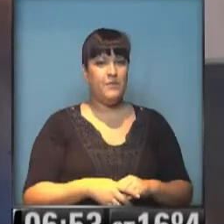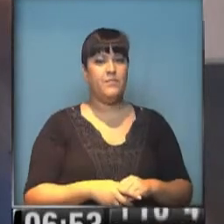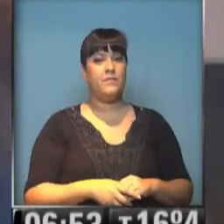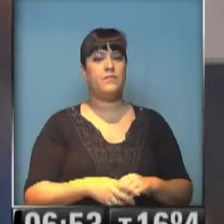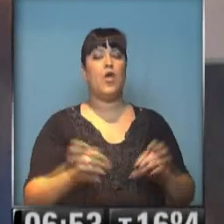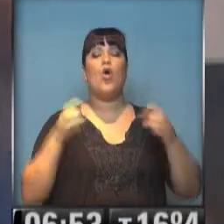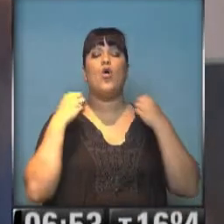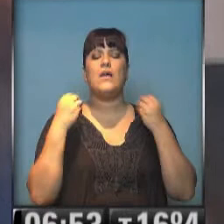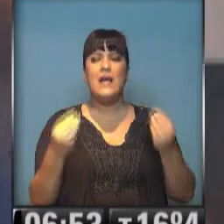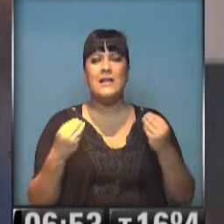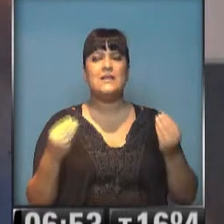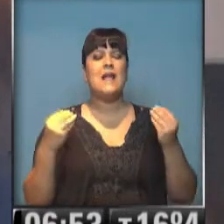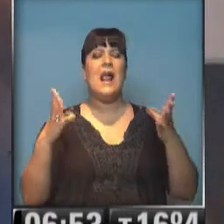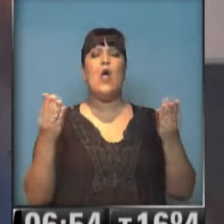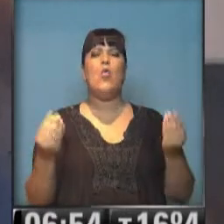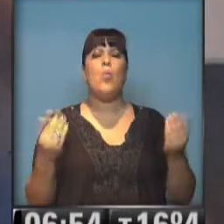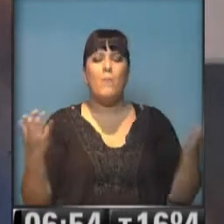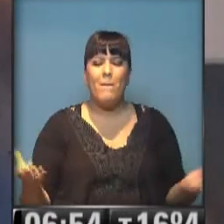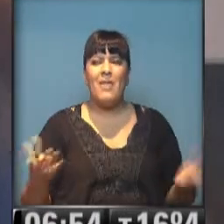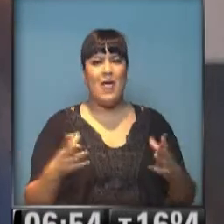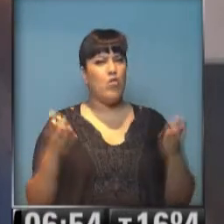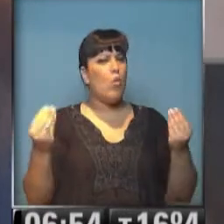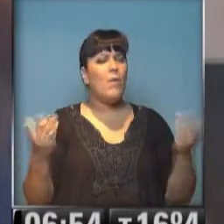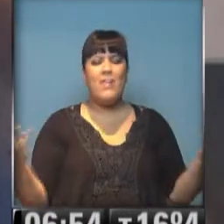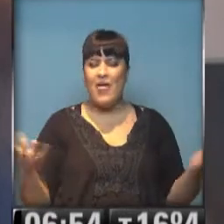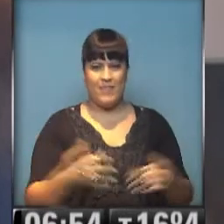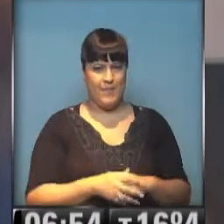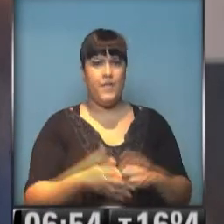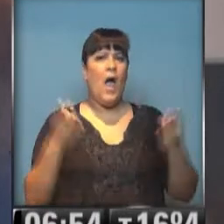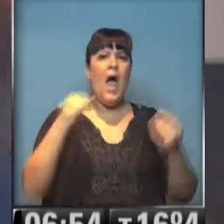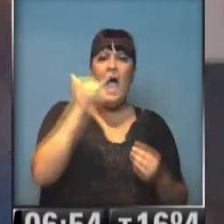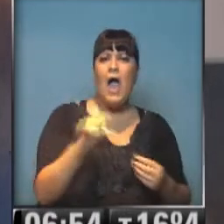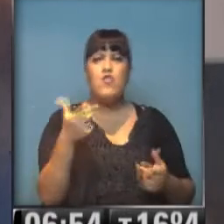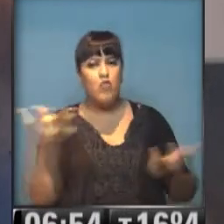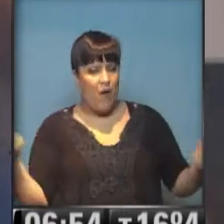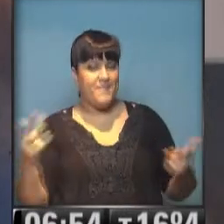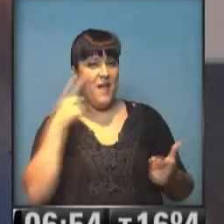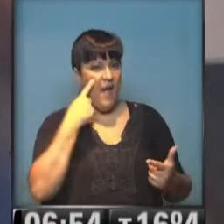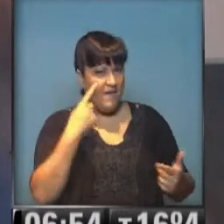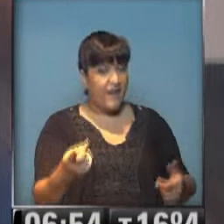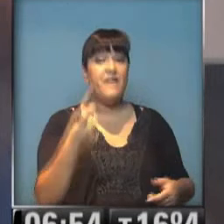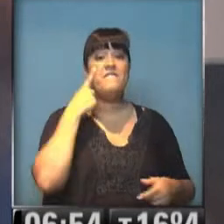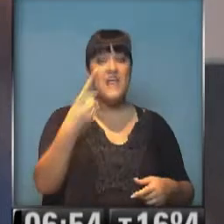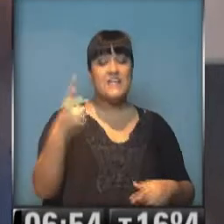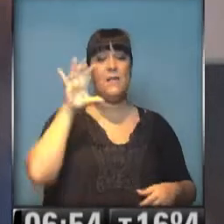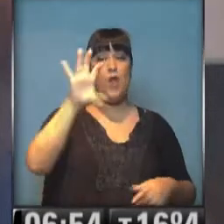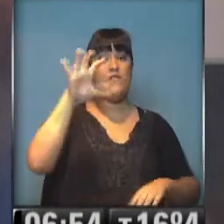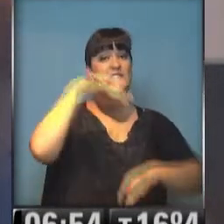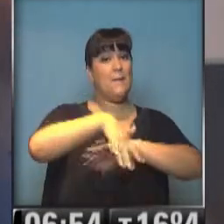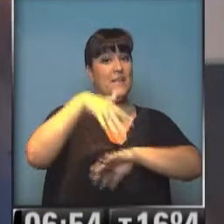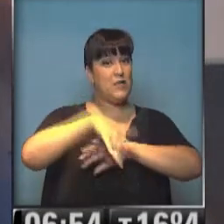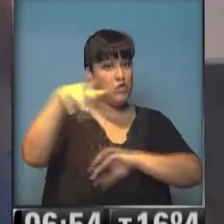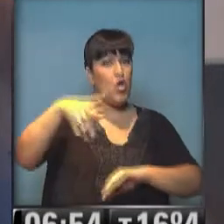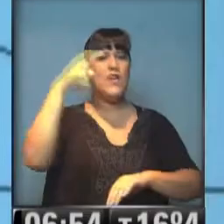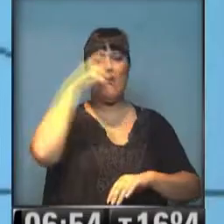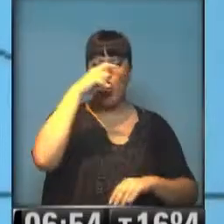la tierra de húmeda, cuánta agua contiene, ahí no hay humedad. Fíjense que en Misiones, justamente